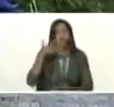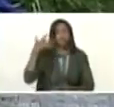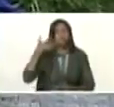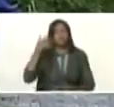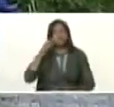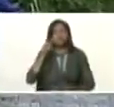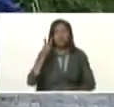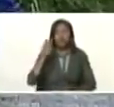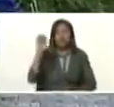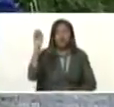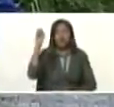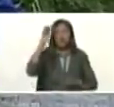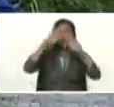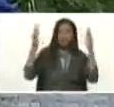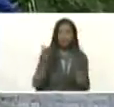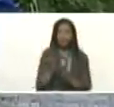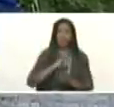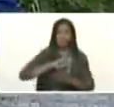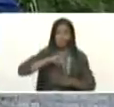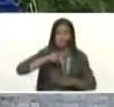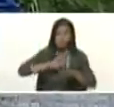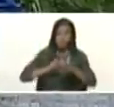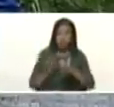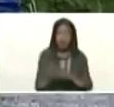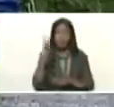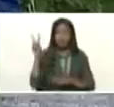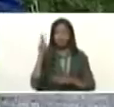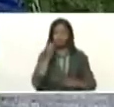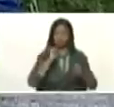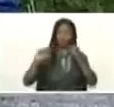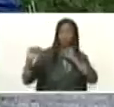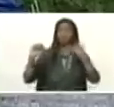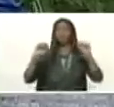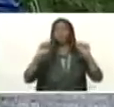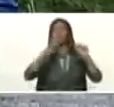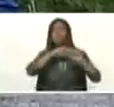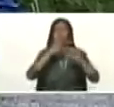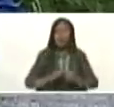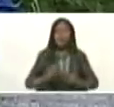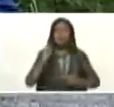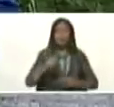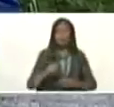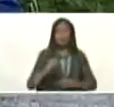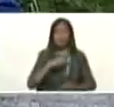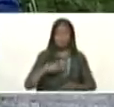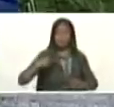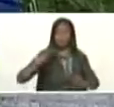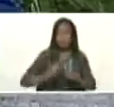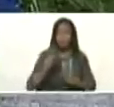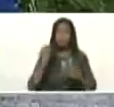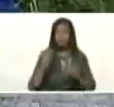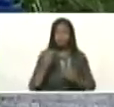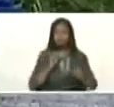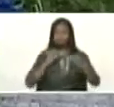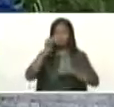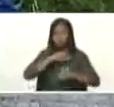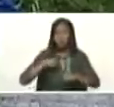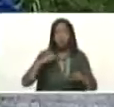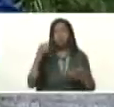rebeldía, por su valentía, por el coraje. por la heroicidad de nuestra